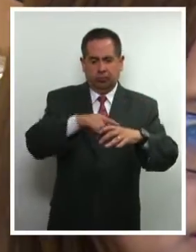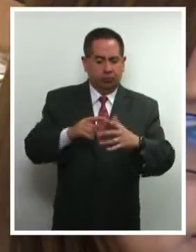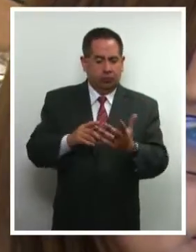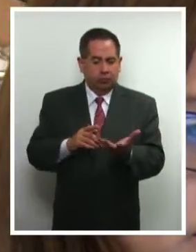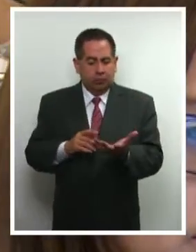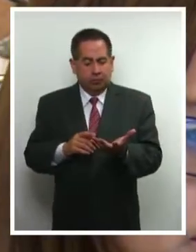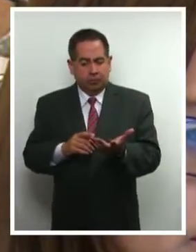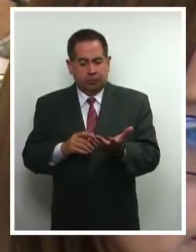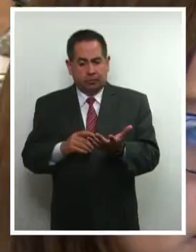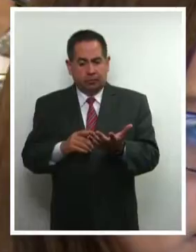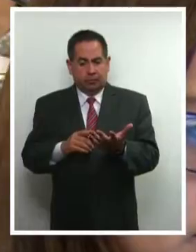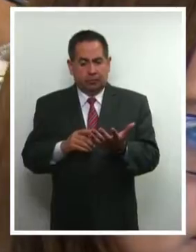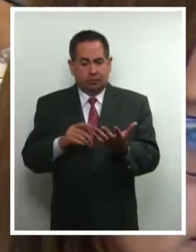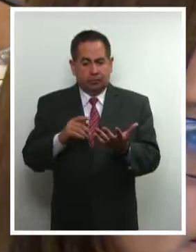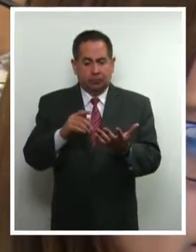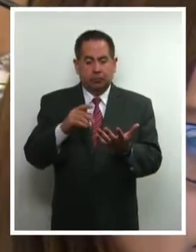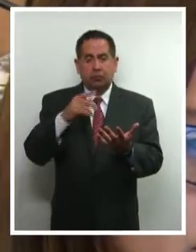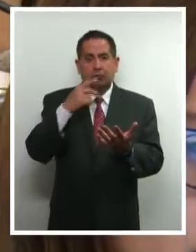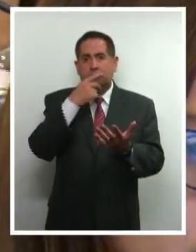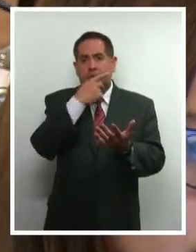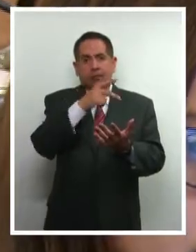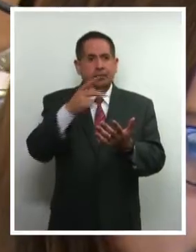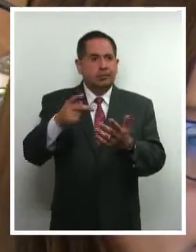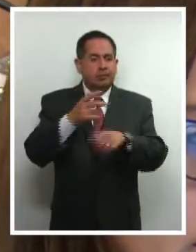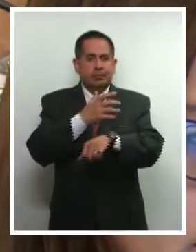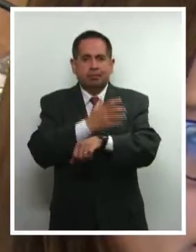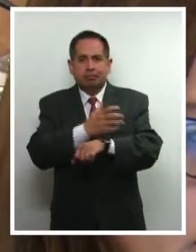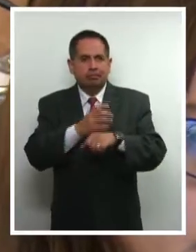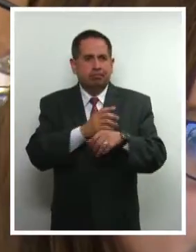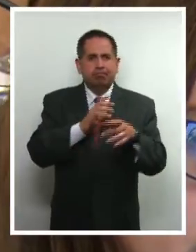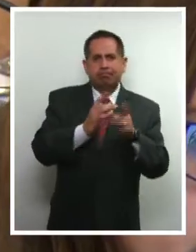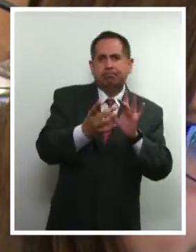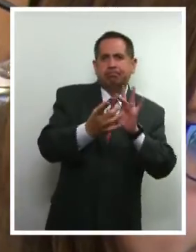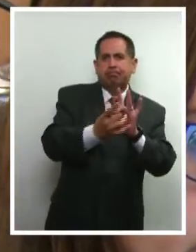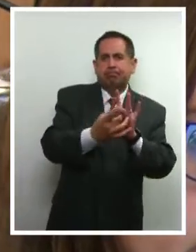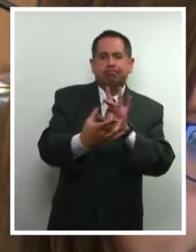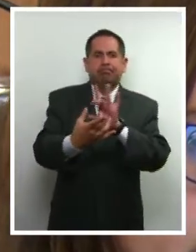encuentra en sus propios compañeros una interpretación.